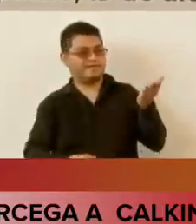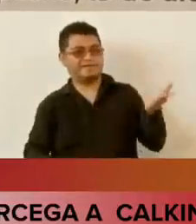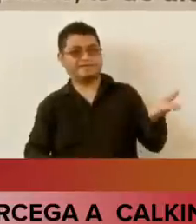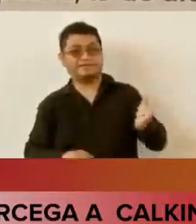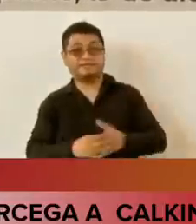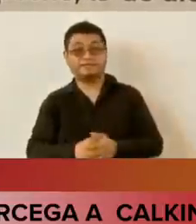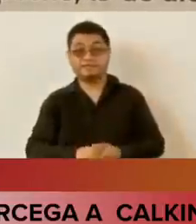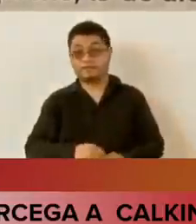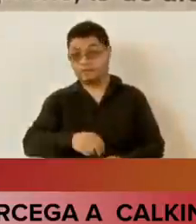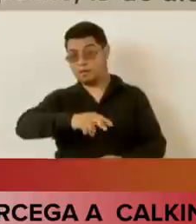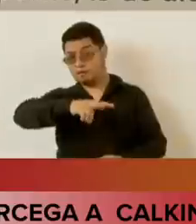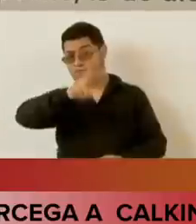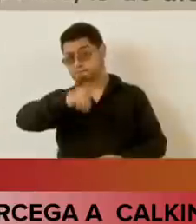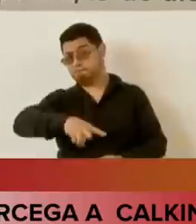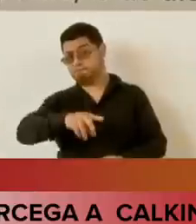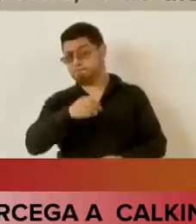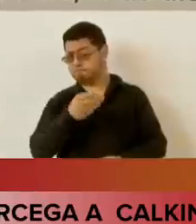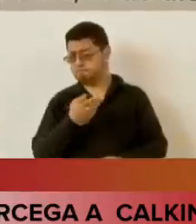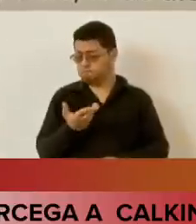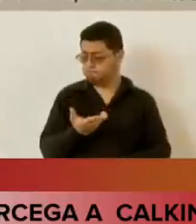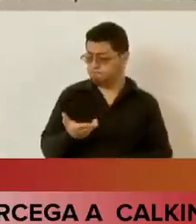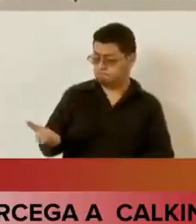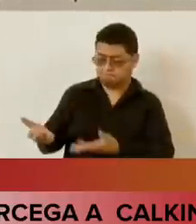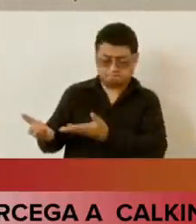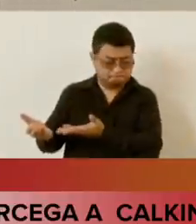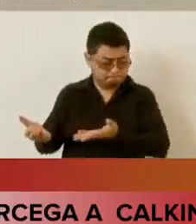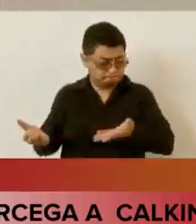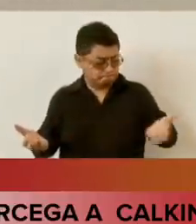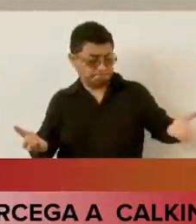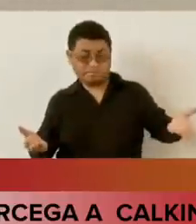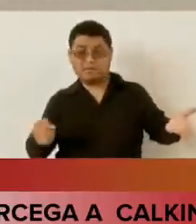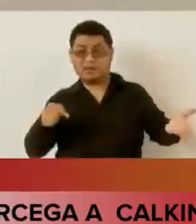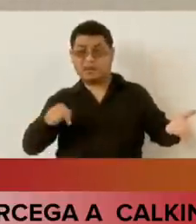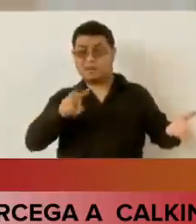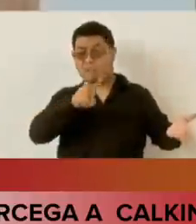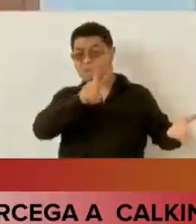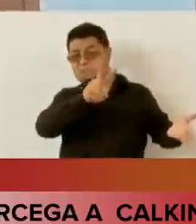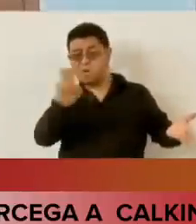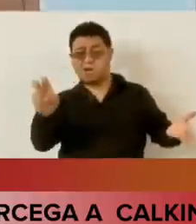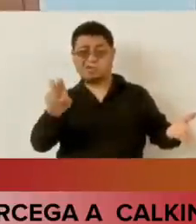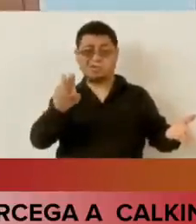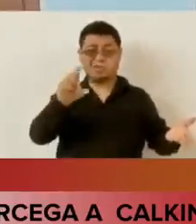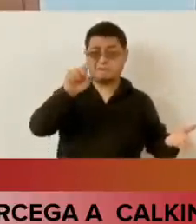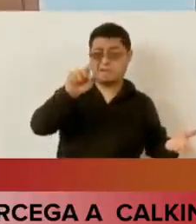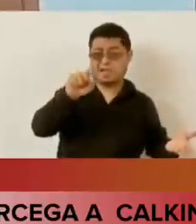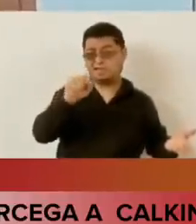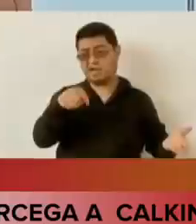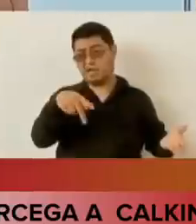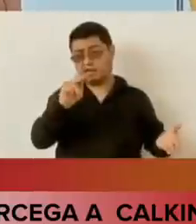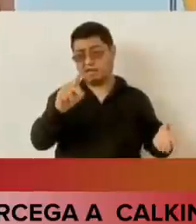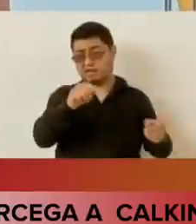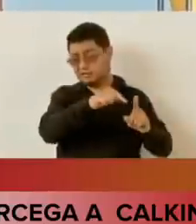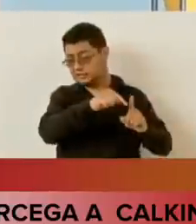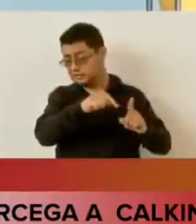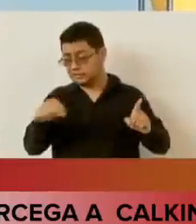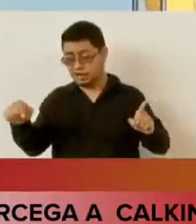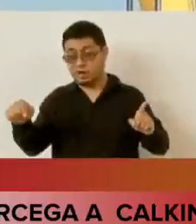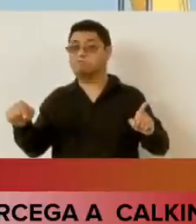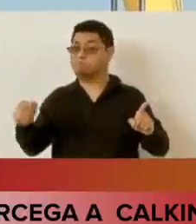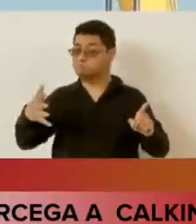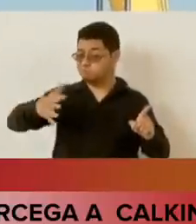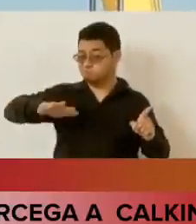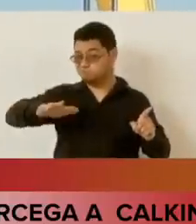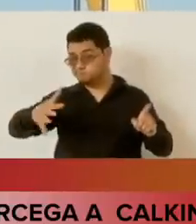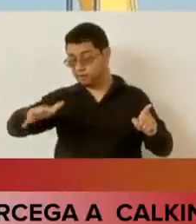Es un tramo de alrededor de 220 kilómetros de Escárcega